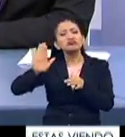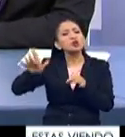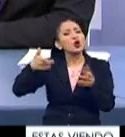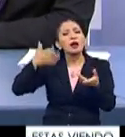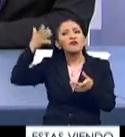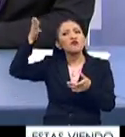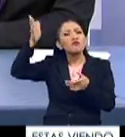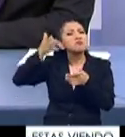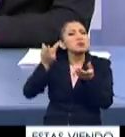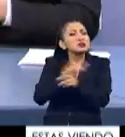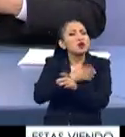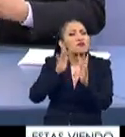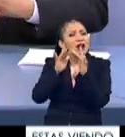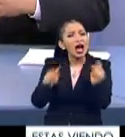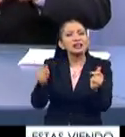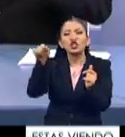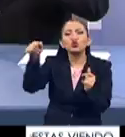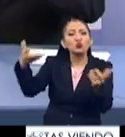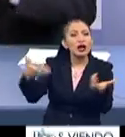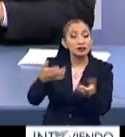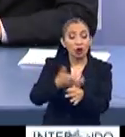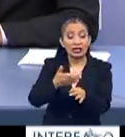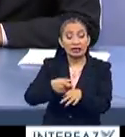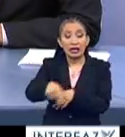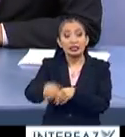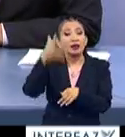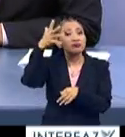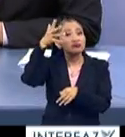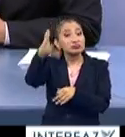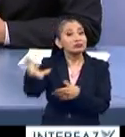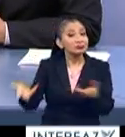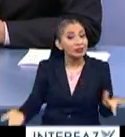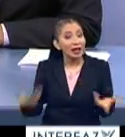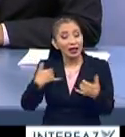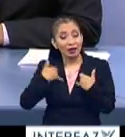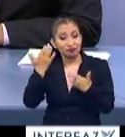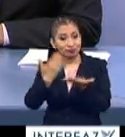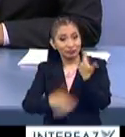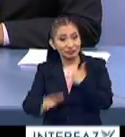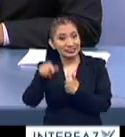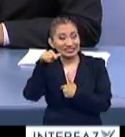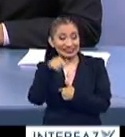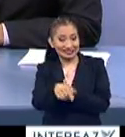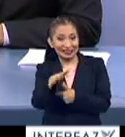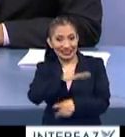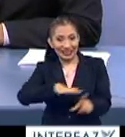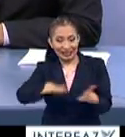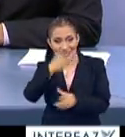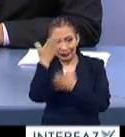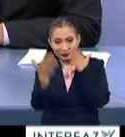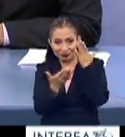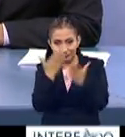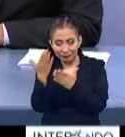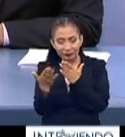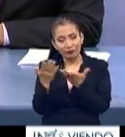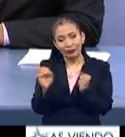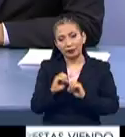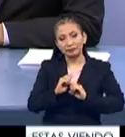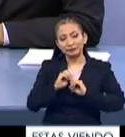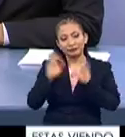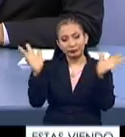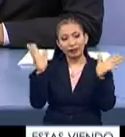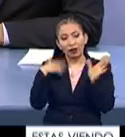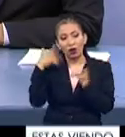cómo te fue allá en Francia, qué has estado haciendo y cuáles son las proyecciones de una chica exitosa tú en el ámbito académico. Y que, por